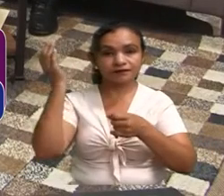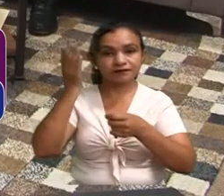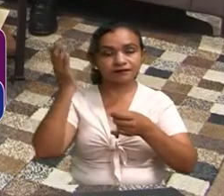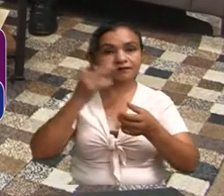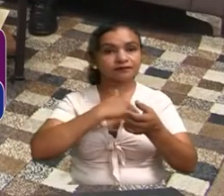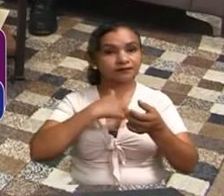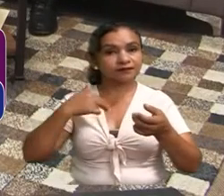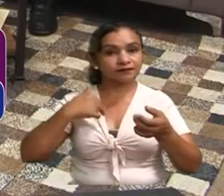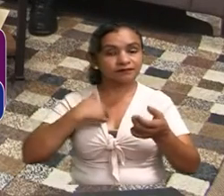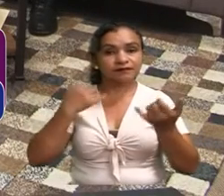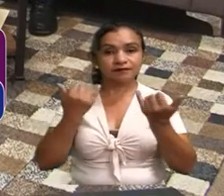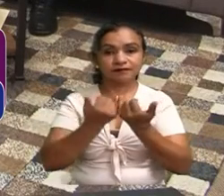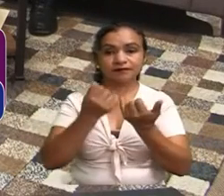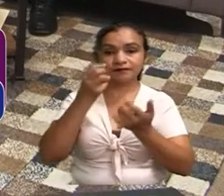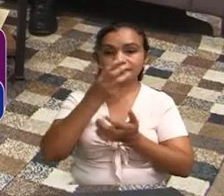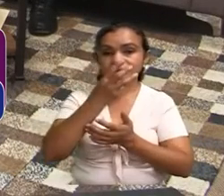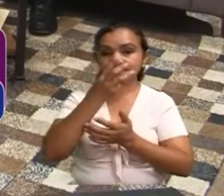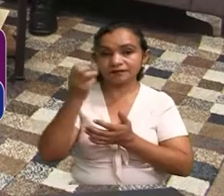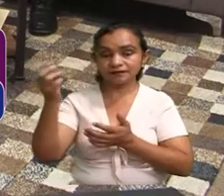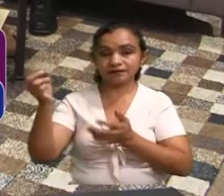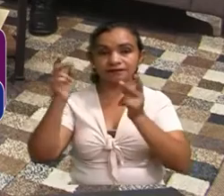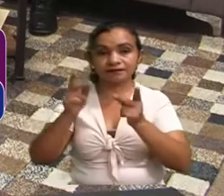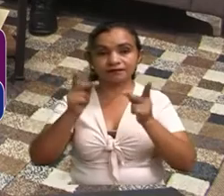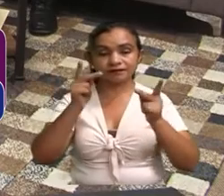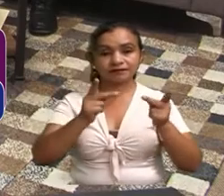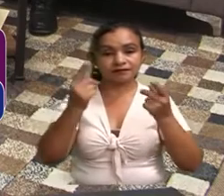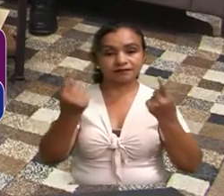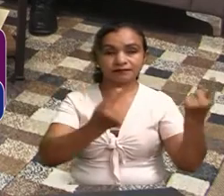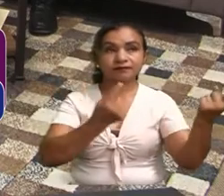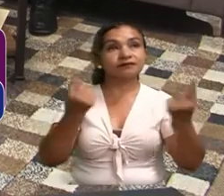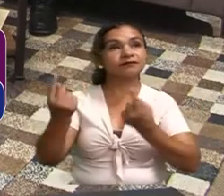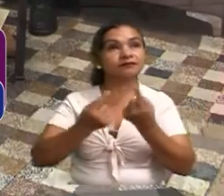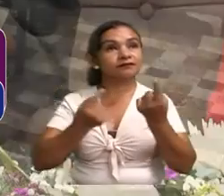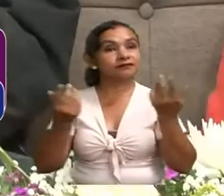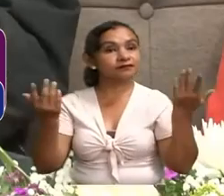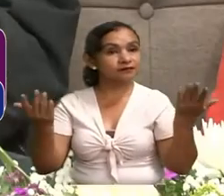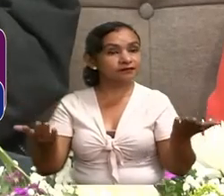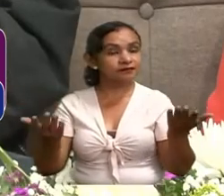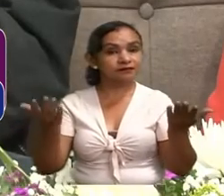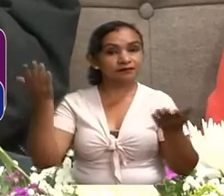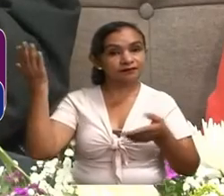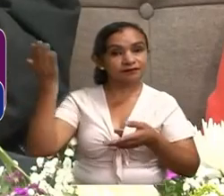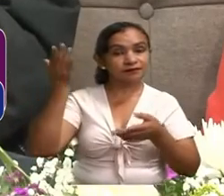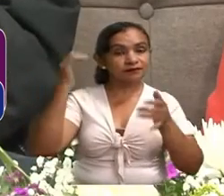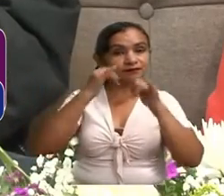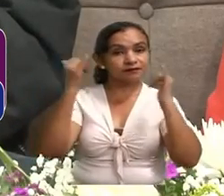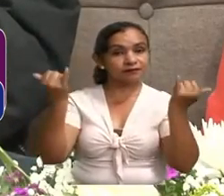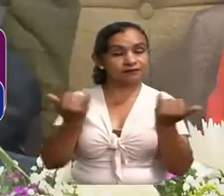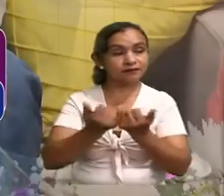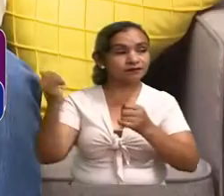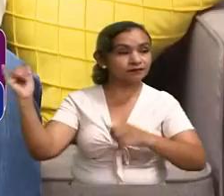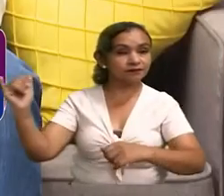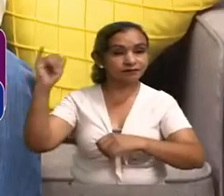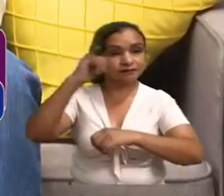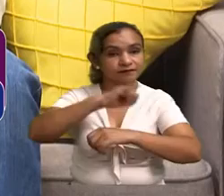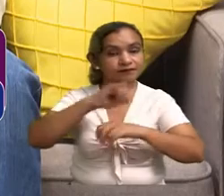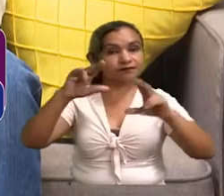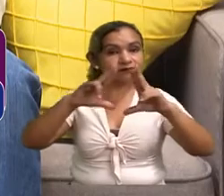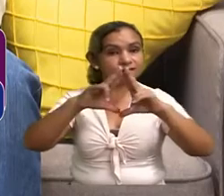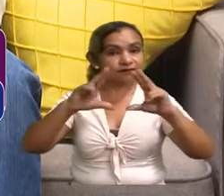simultáneo, también 300 congresistas ya confirmados, además de eso, ponentes internacionales. Bueno,